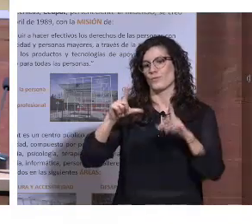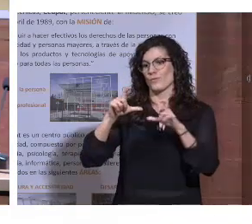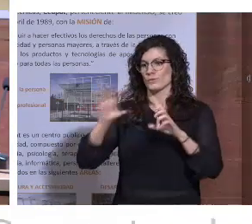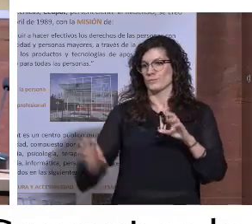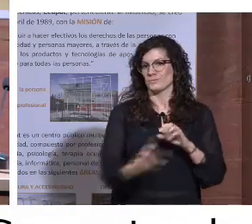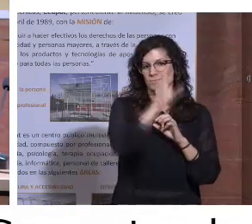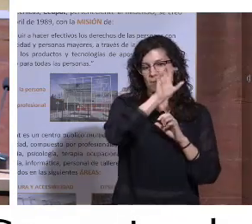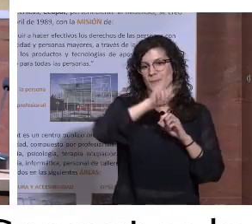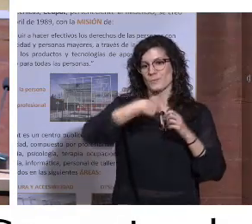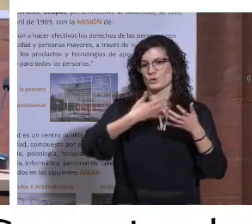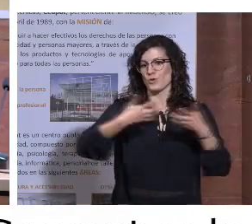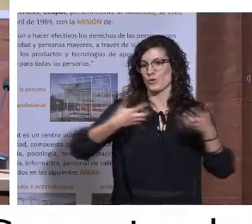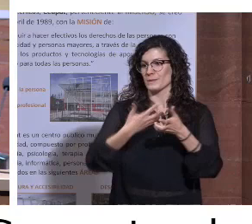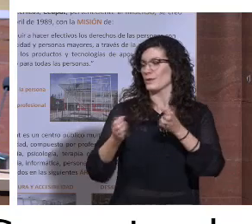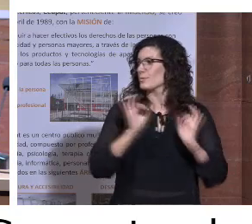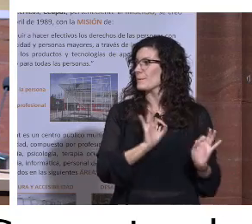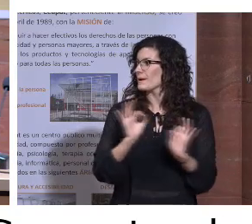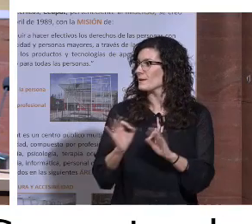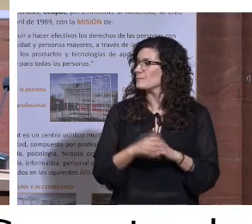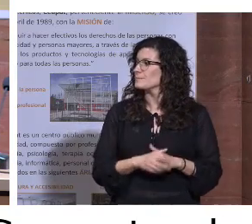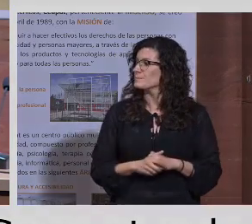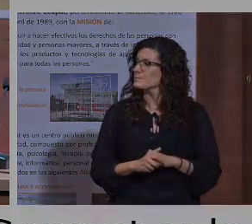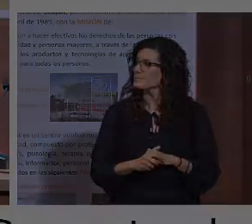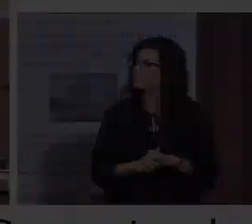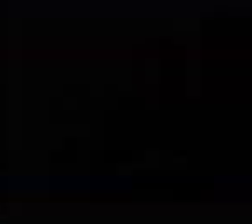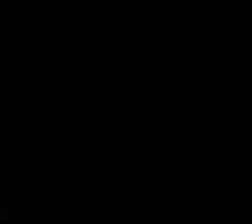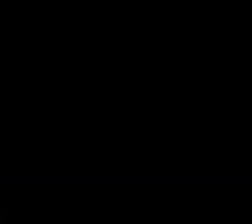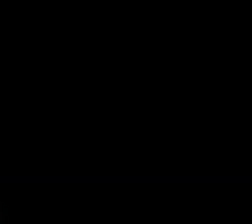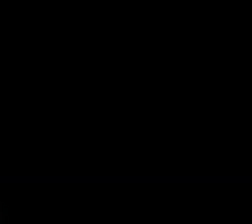el comentario que habías preparado. Vale.